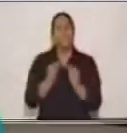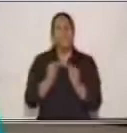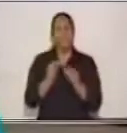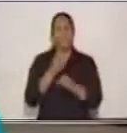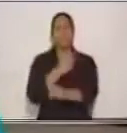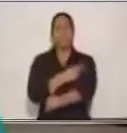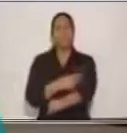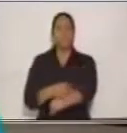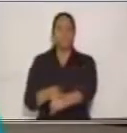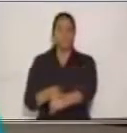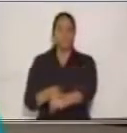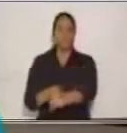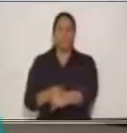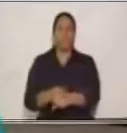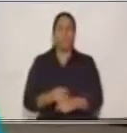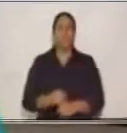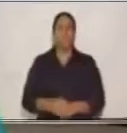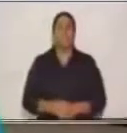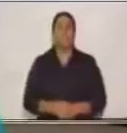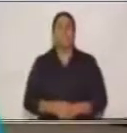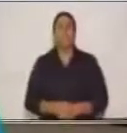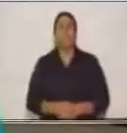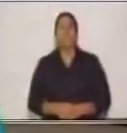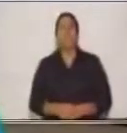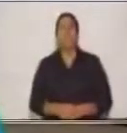nos introducirá al mismo.